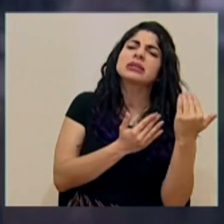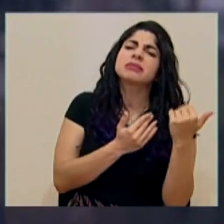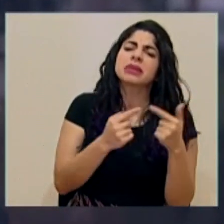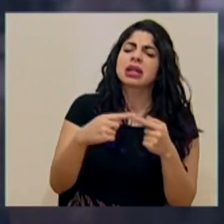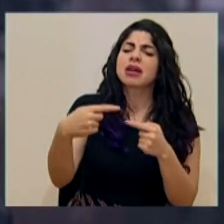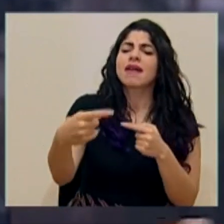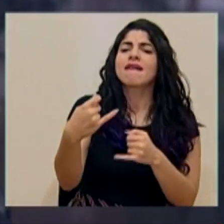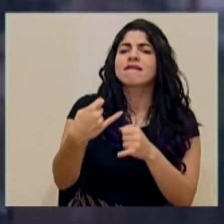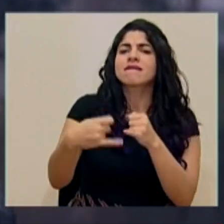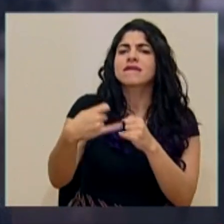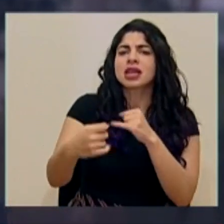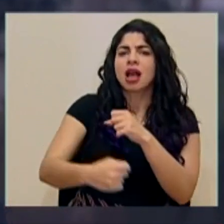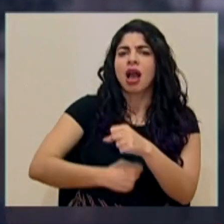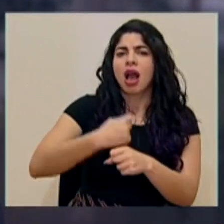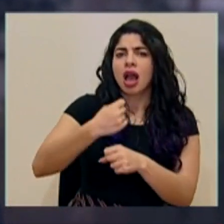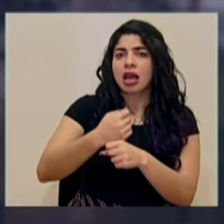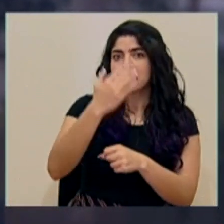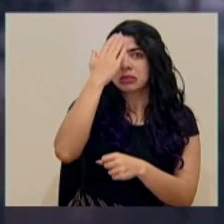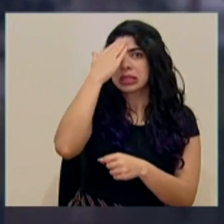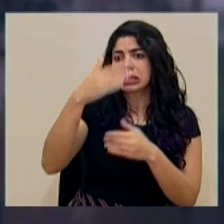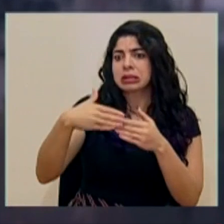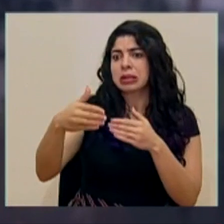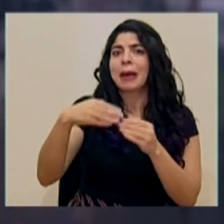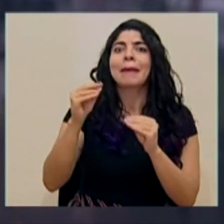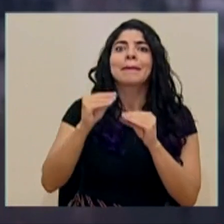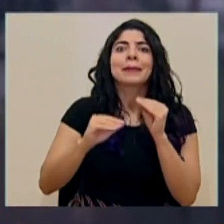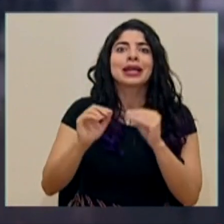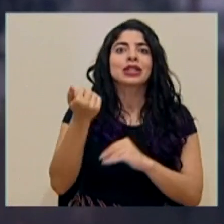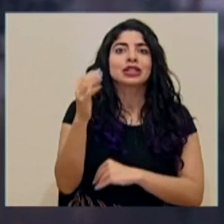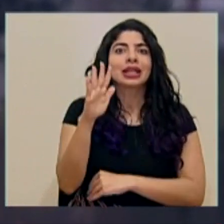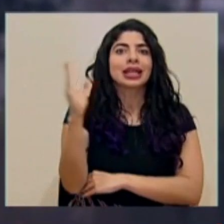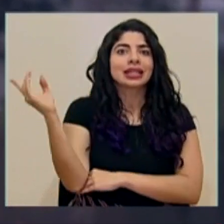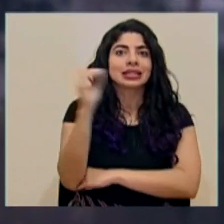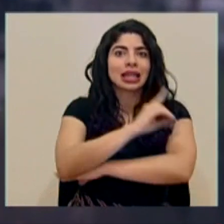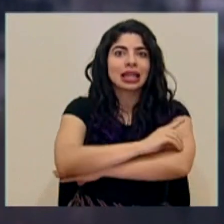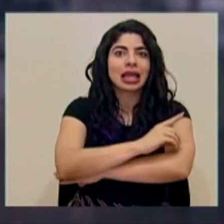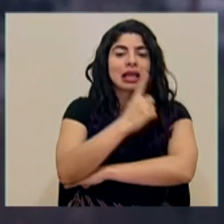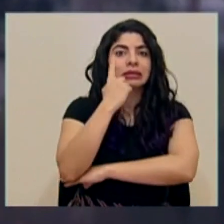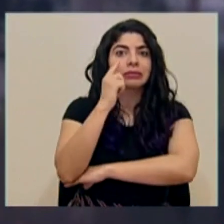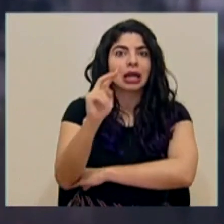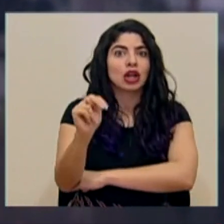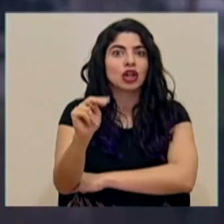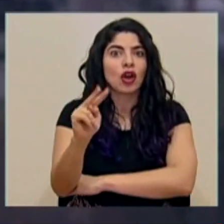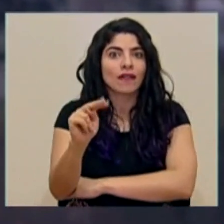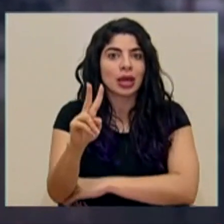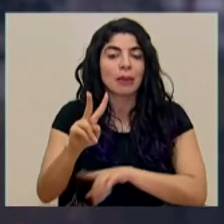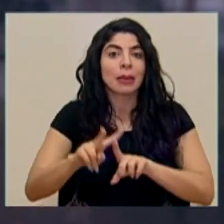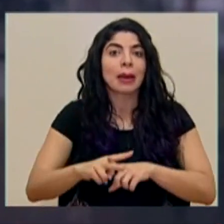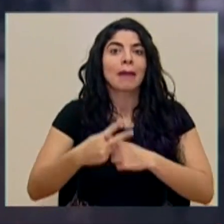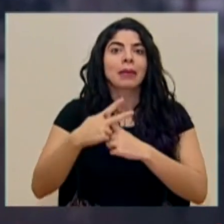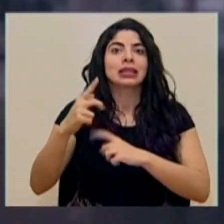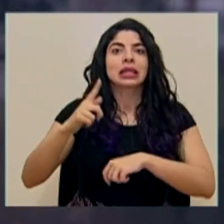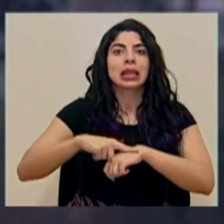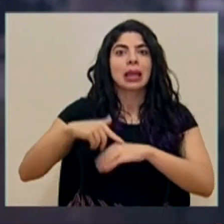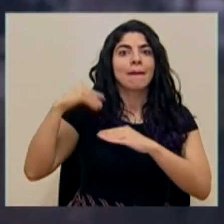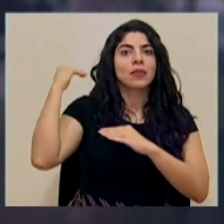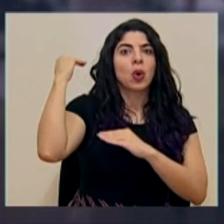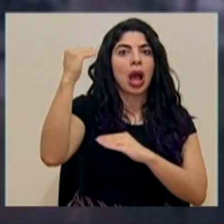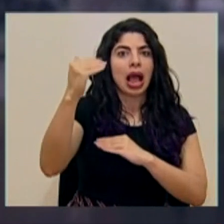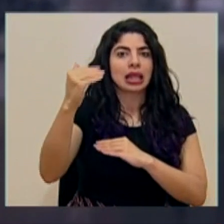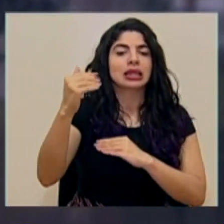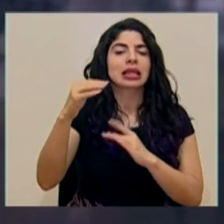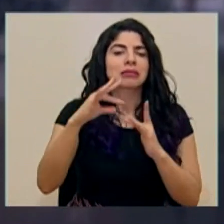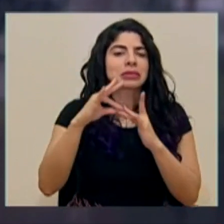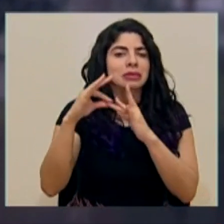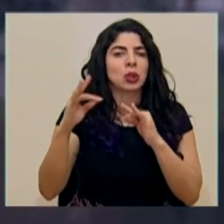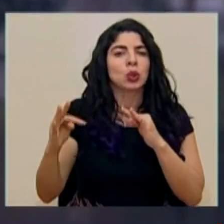año, tomando en cuenta que estamos a menos de 15 días de noviembre y del inicio de la temporada alta, sobre todo el tráfico